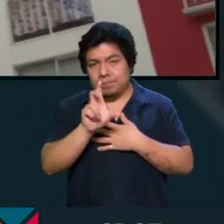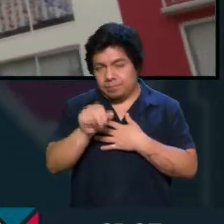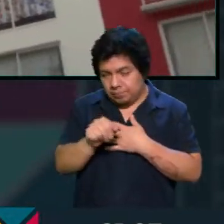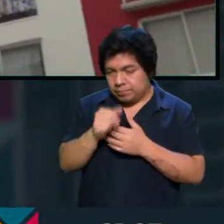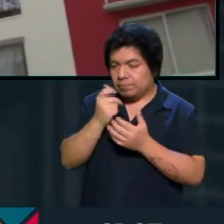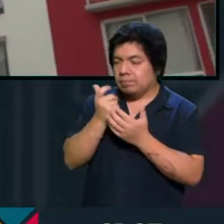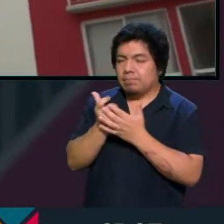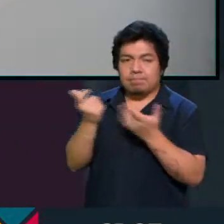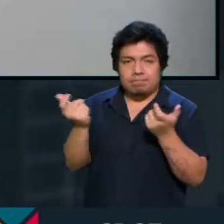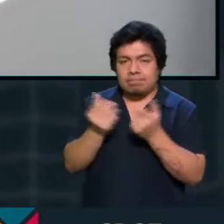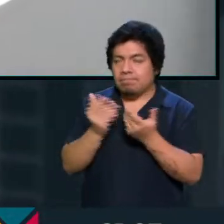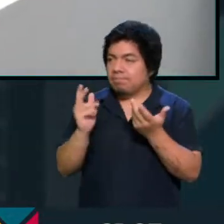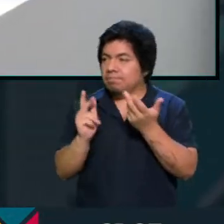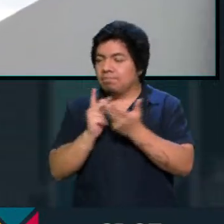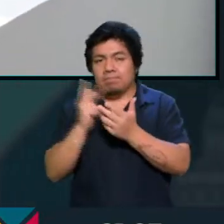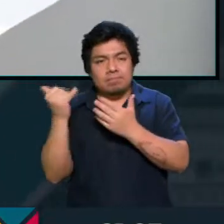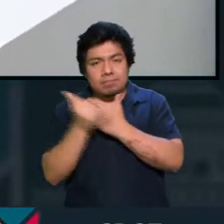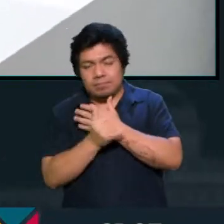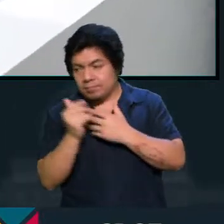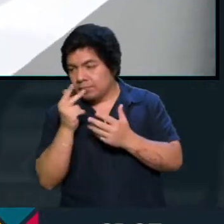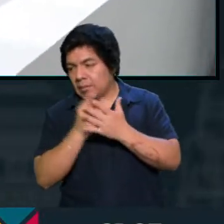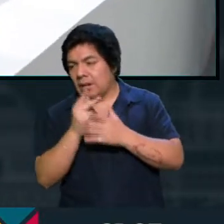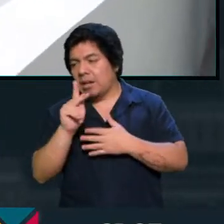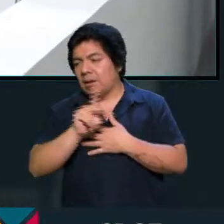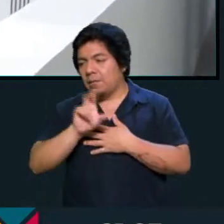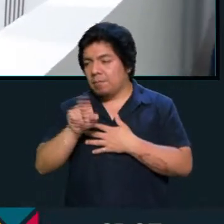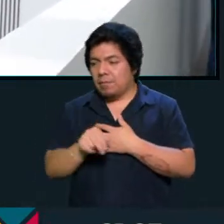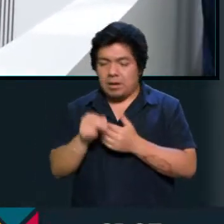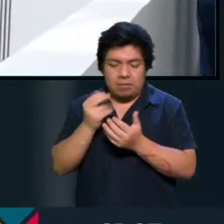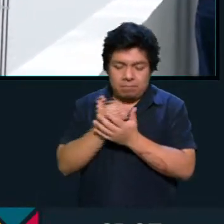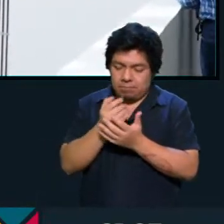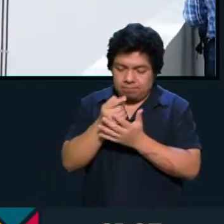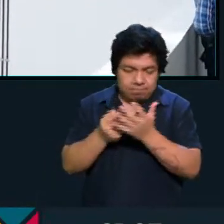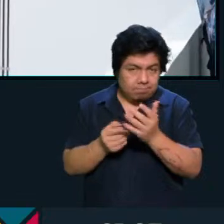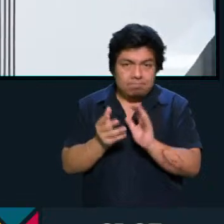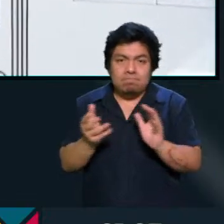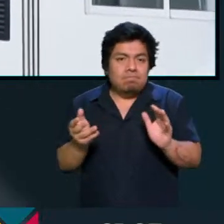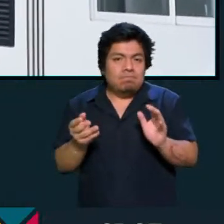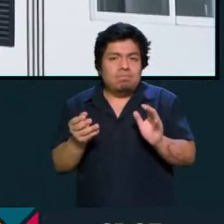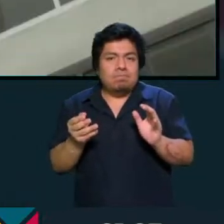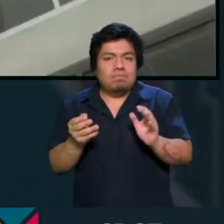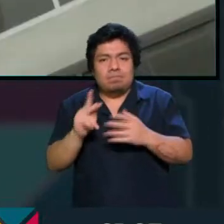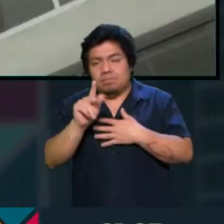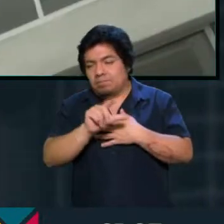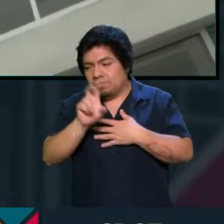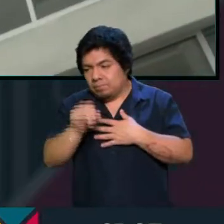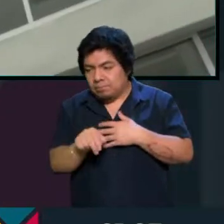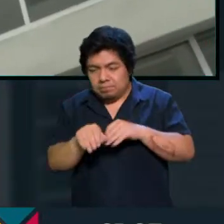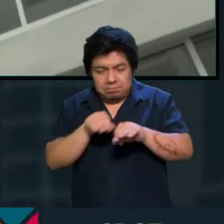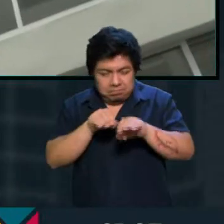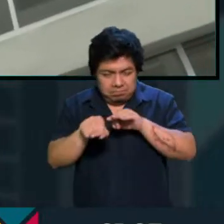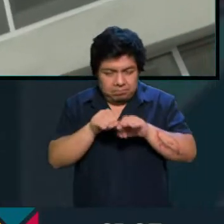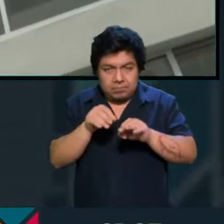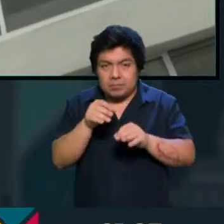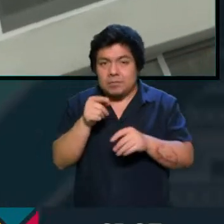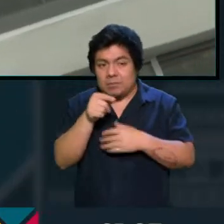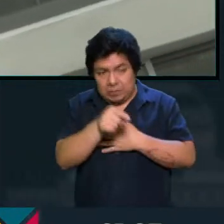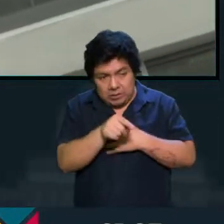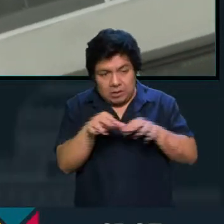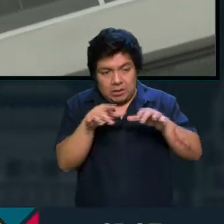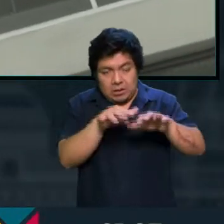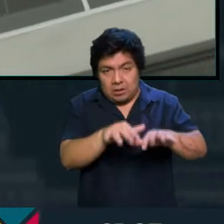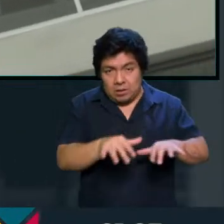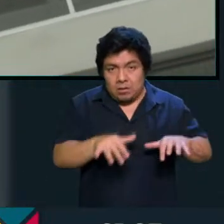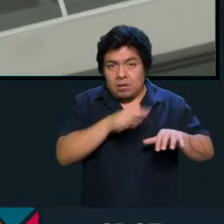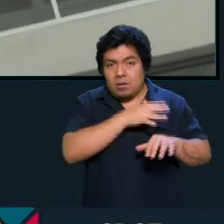las proyecciones financieras, el plan financiero. Entonces, el plan de labores se aprueban en la